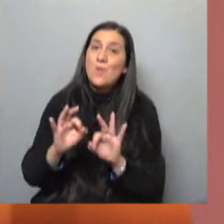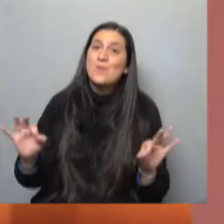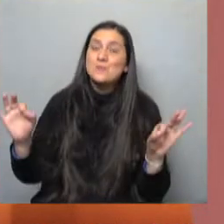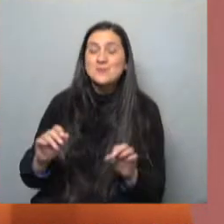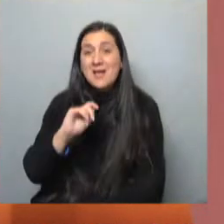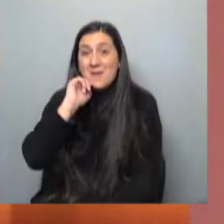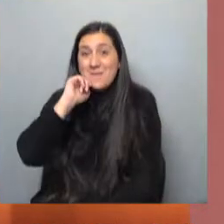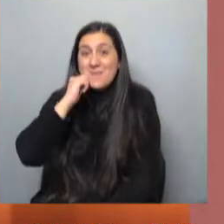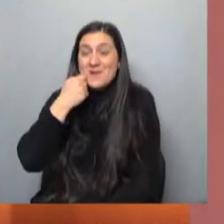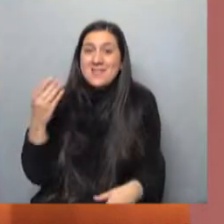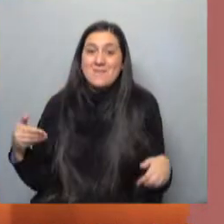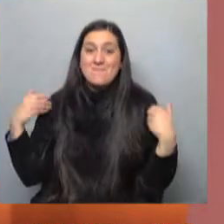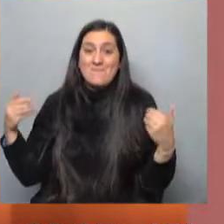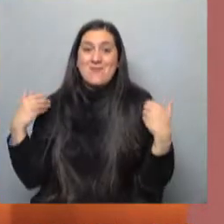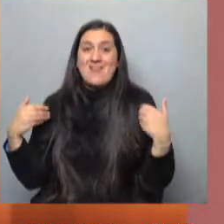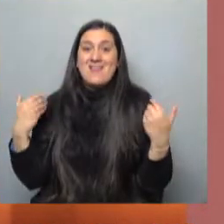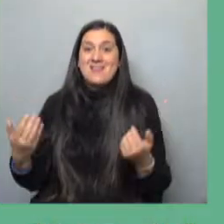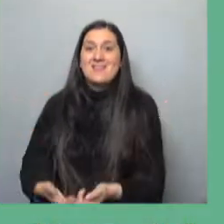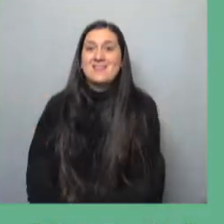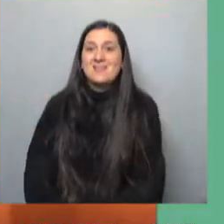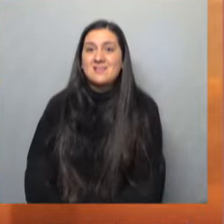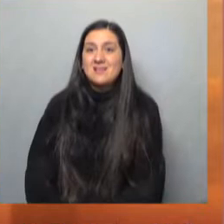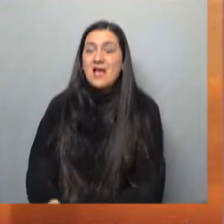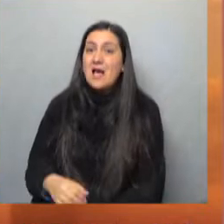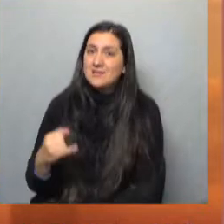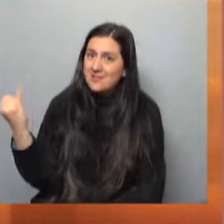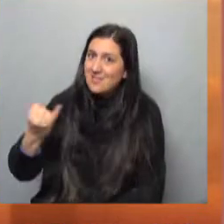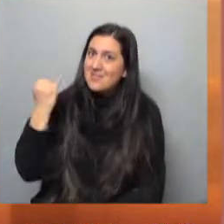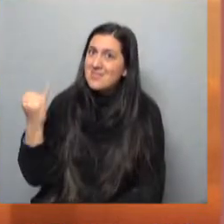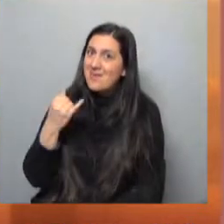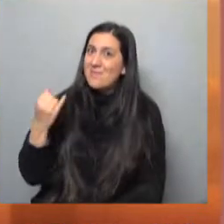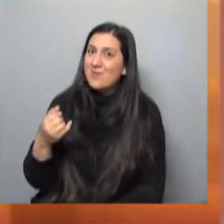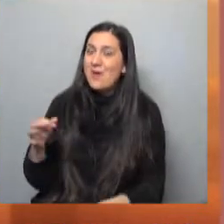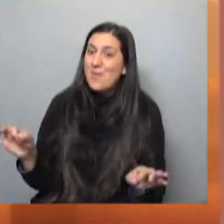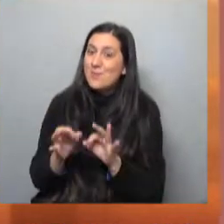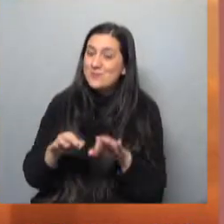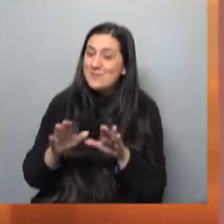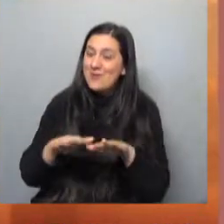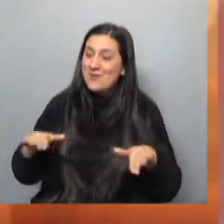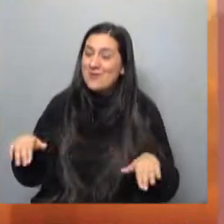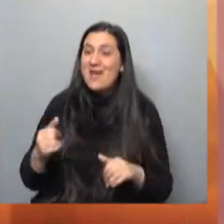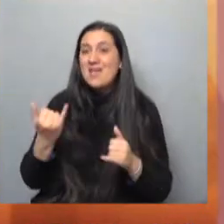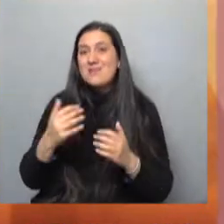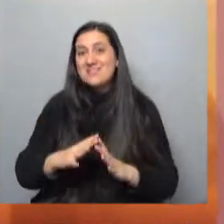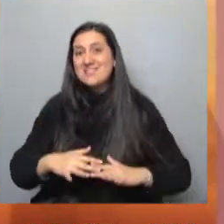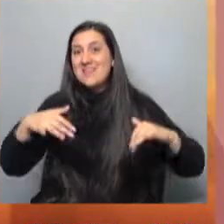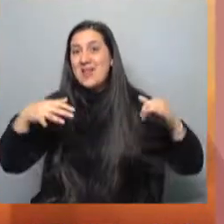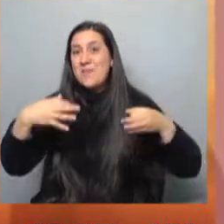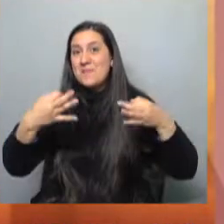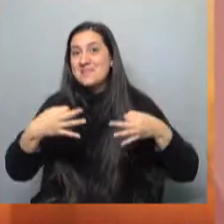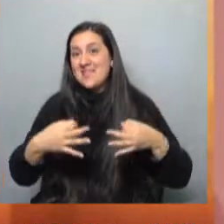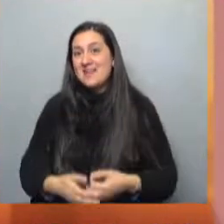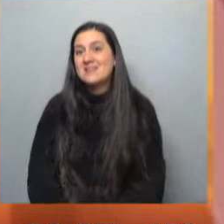atractiva muy alegre de acuerdo y va a haber un escenario especial para él especial para ellos